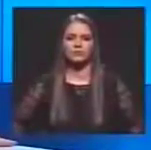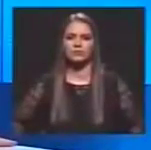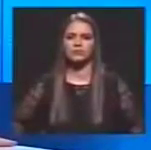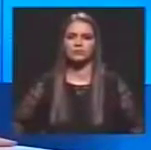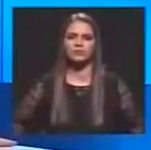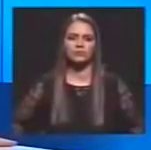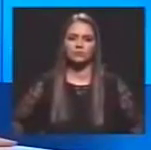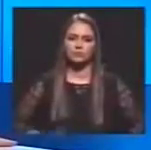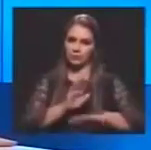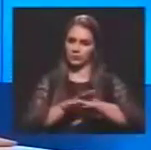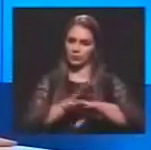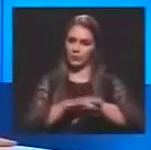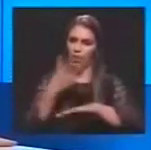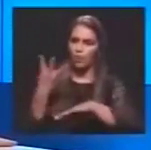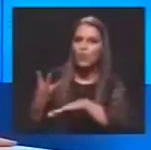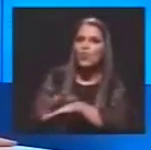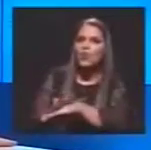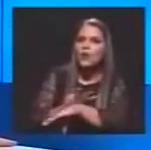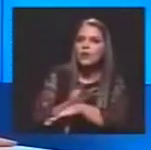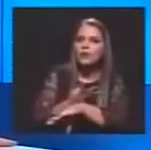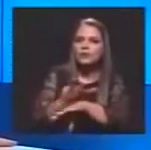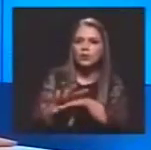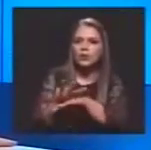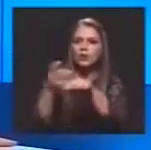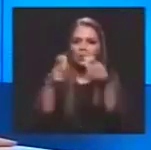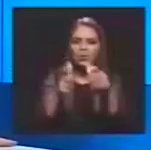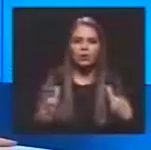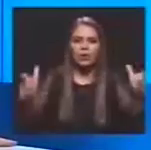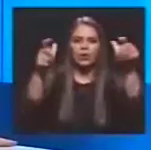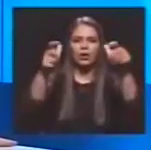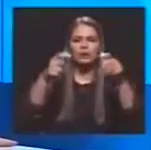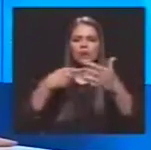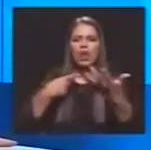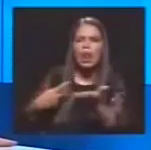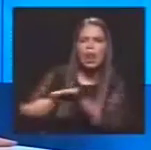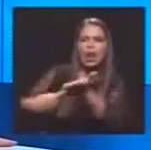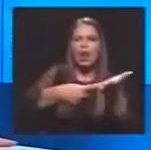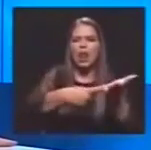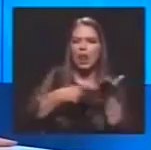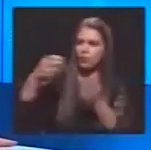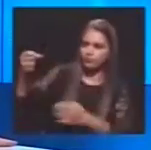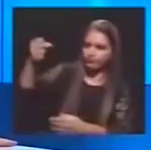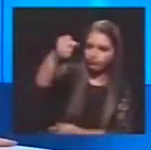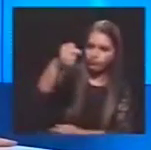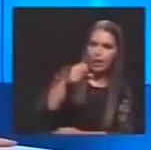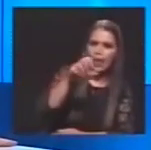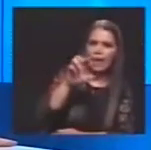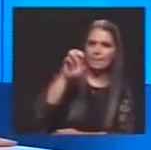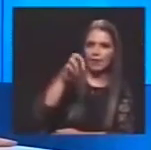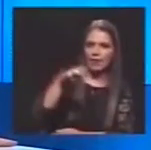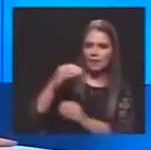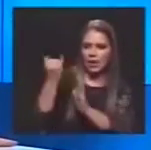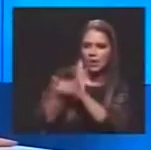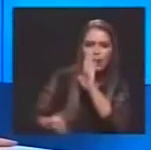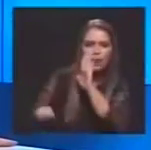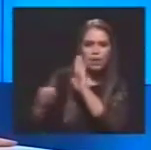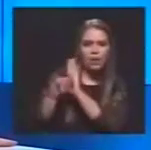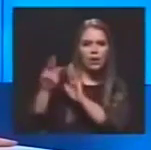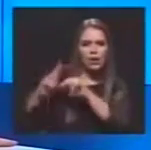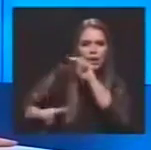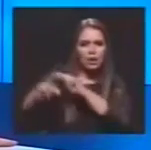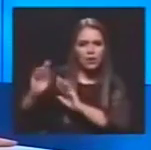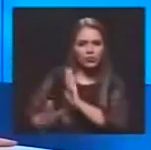por más de 4 horas se llevó a cabo en el congreso de la república el debate de control político sobre la hidroeléctrica ituango